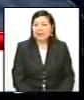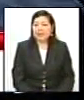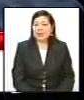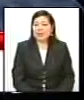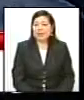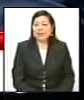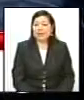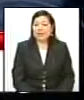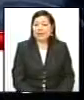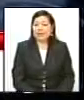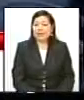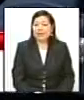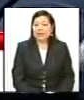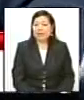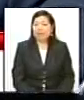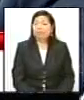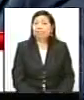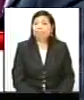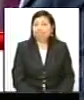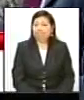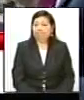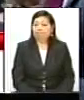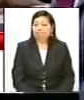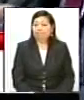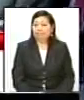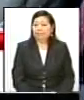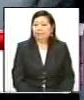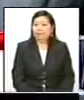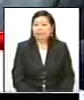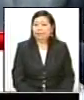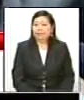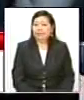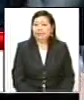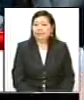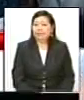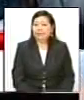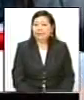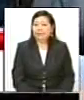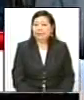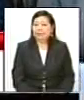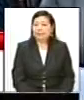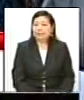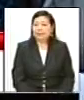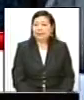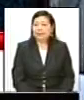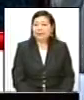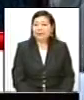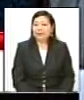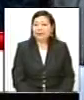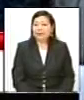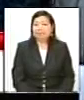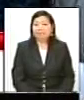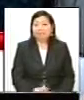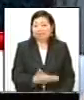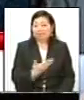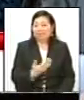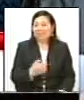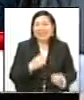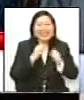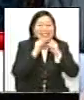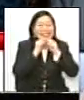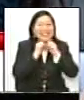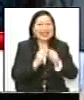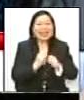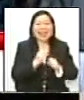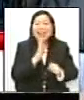Beteta? Presidente, el congresista Galarreta me pide la segunda interrupción. Congresista Galarreta. Gracias, presidente, para no se olvidar el secretario técnico